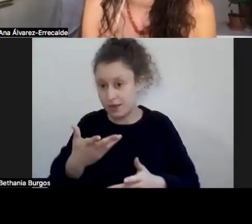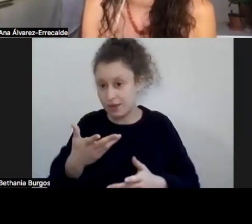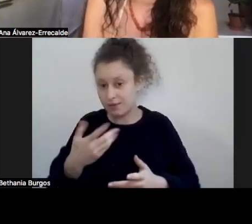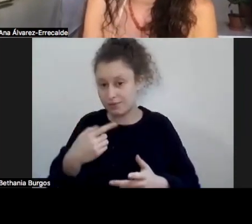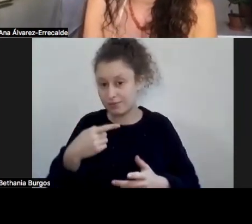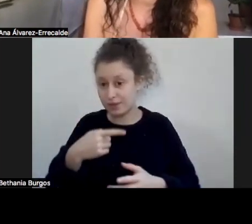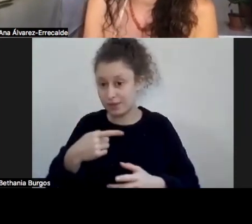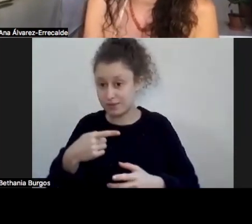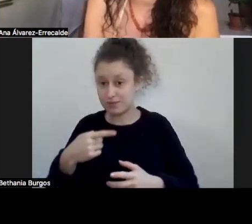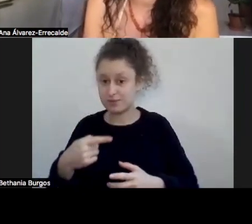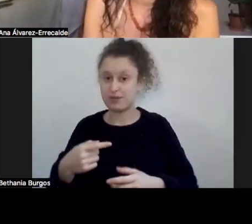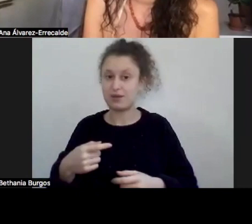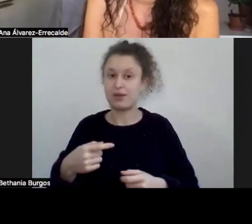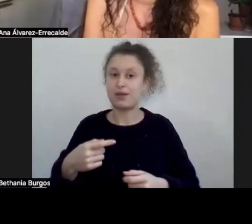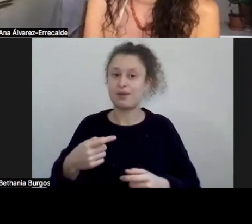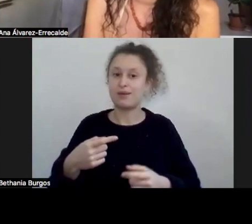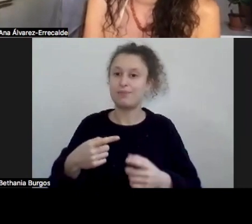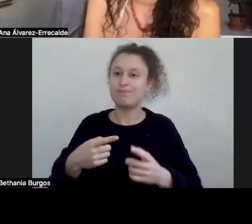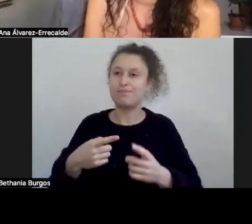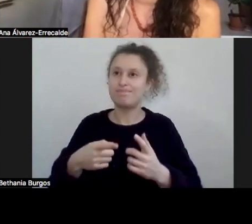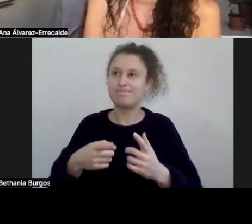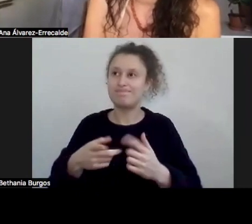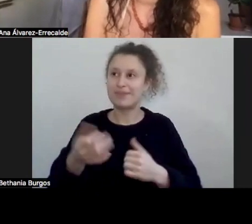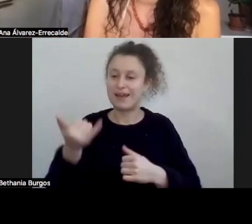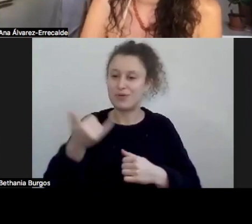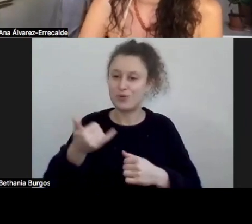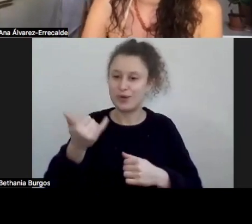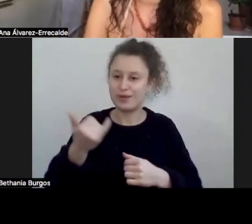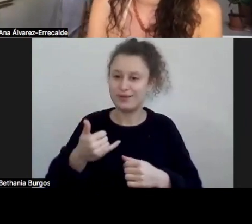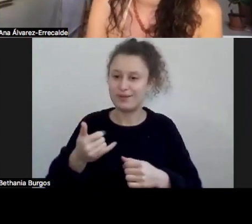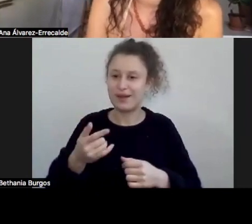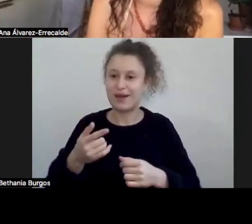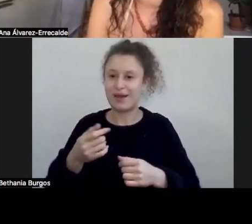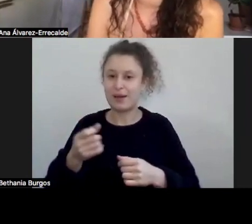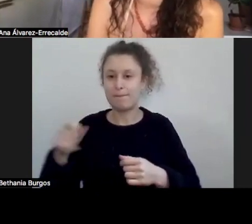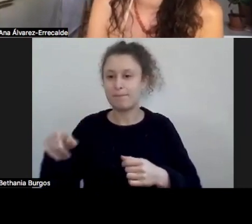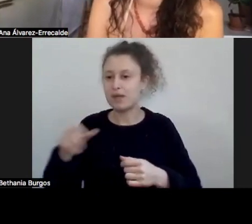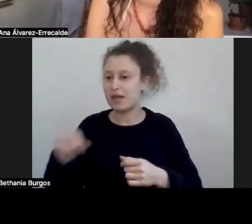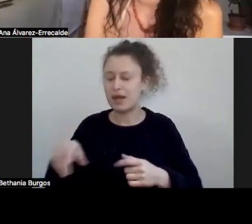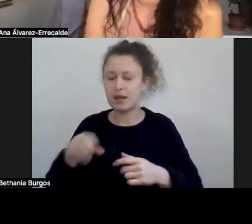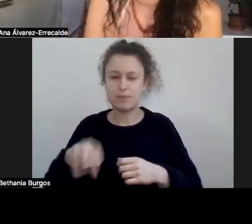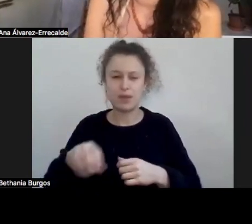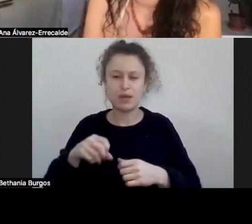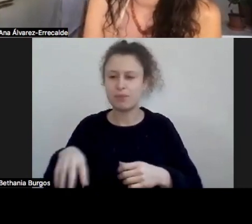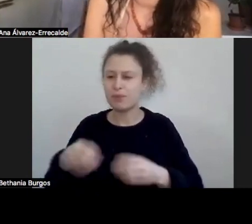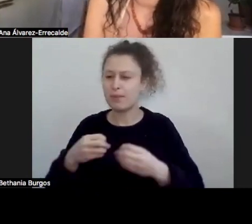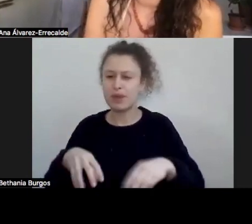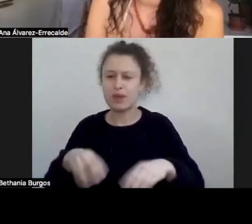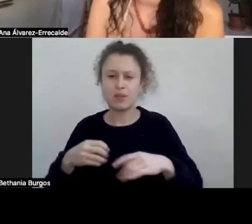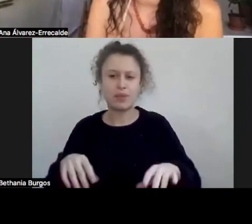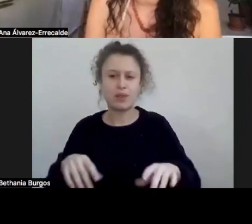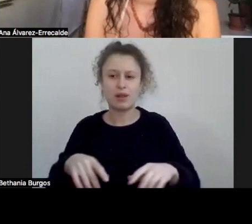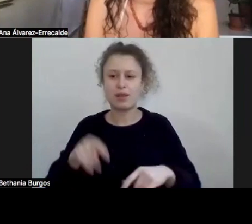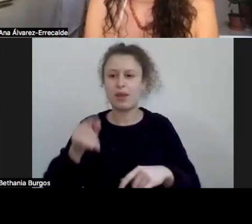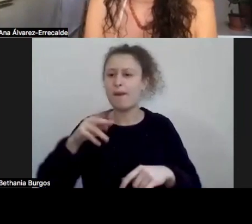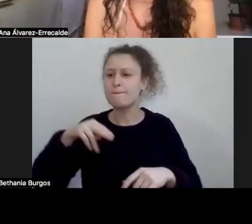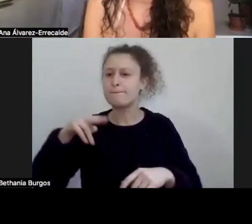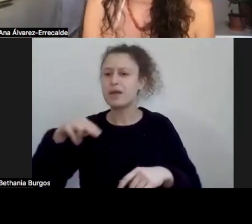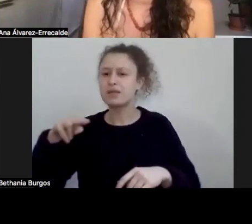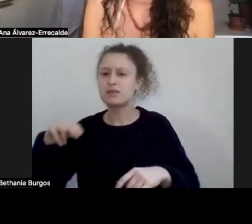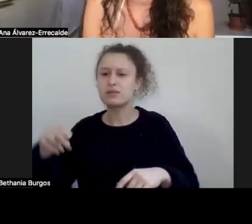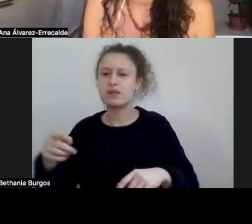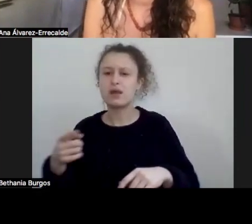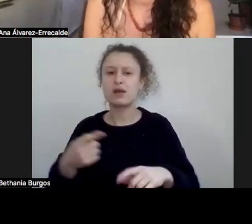ver, perder pinceles en el estudio le genera muchísima frustración. Y que sin embargo, si sus papás se